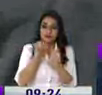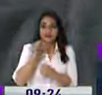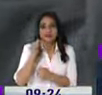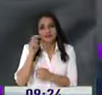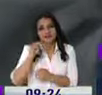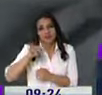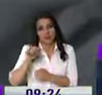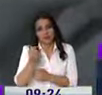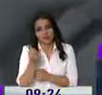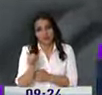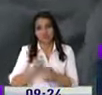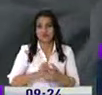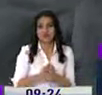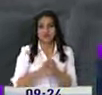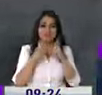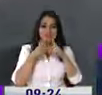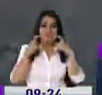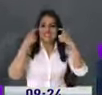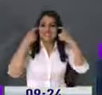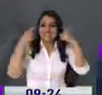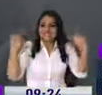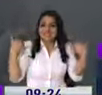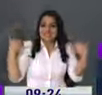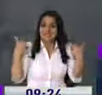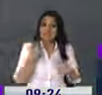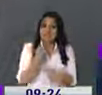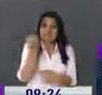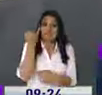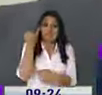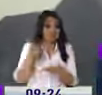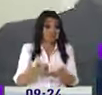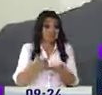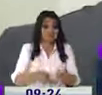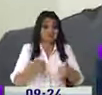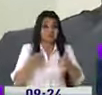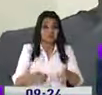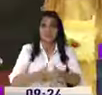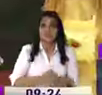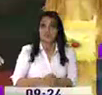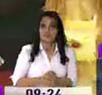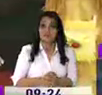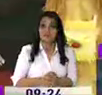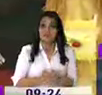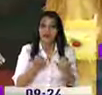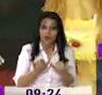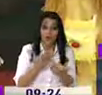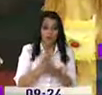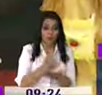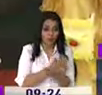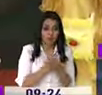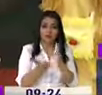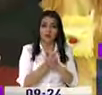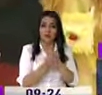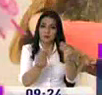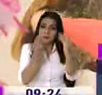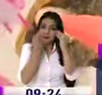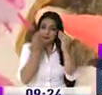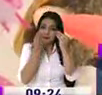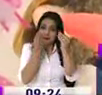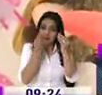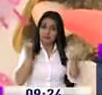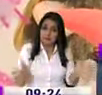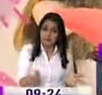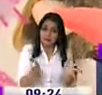José. Con una gran sonrisa, aseguran que esta iniciativa es beneficiosa, pues encuentran en estas capacitaciones no solo una